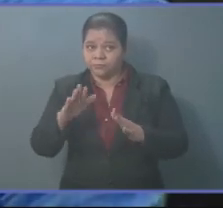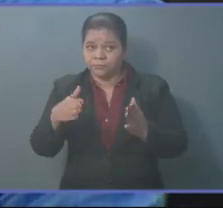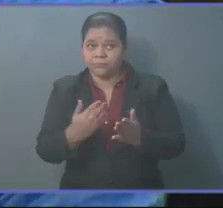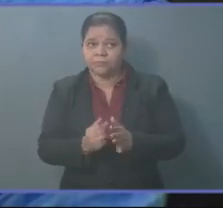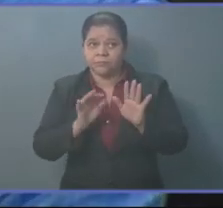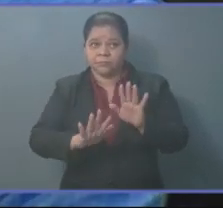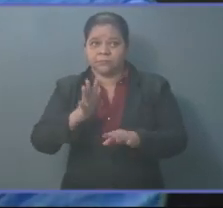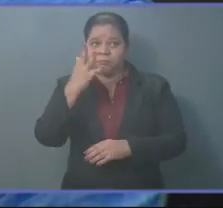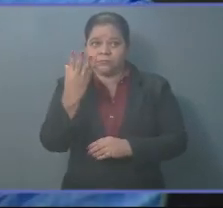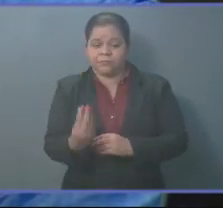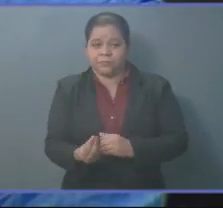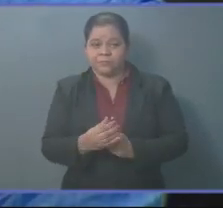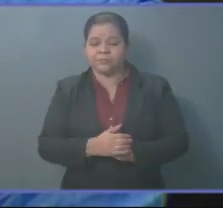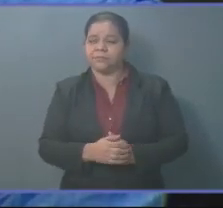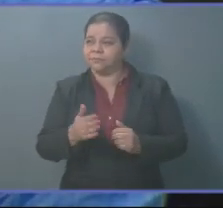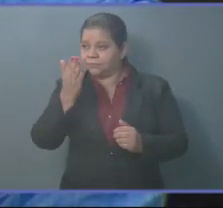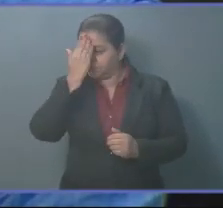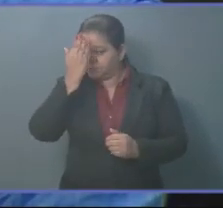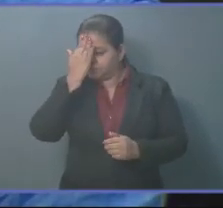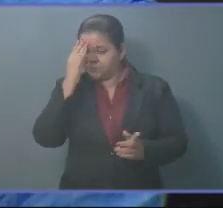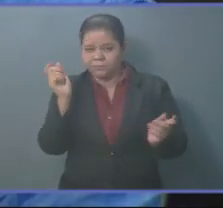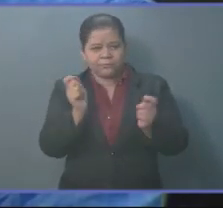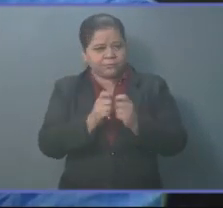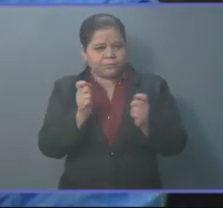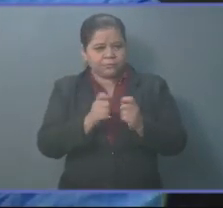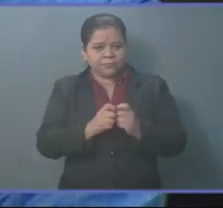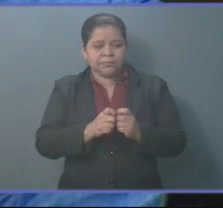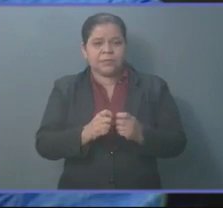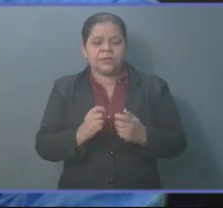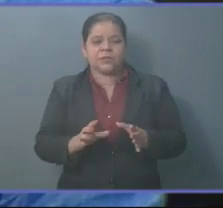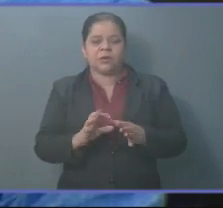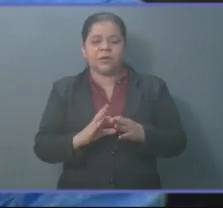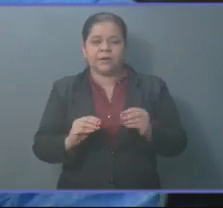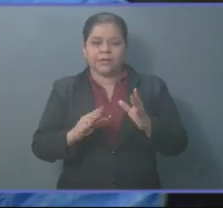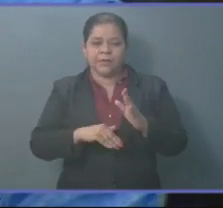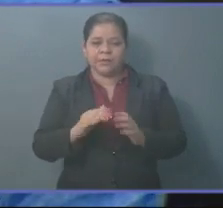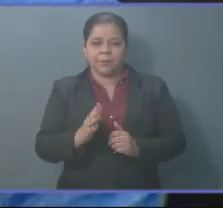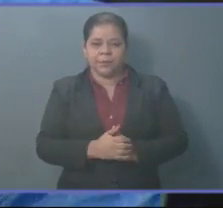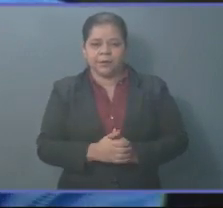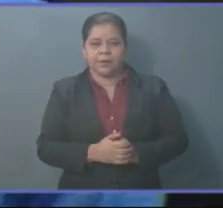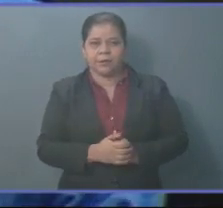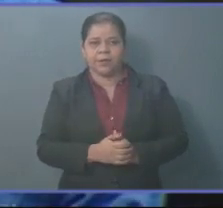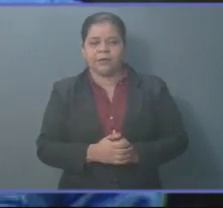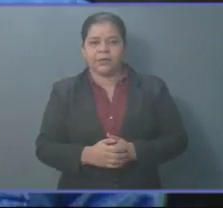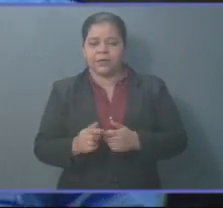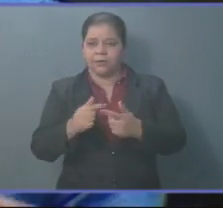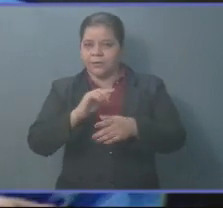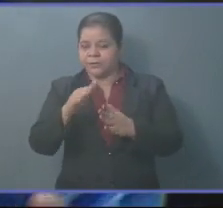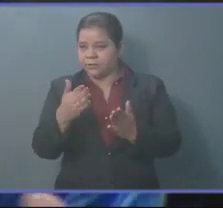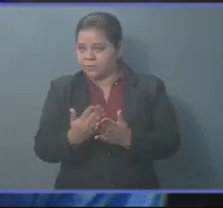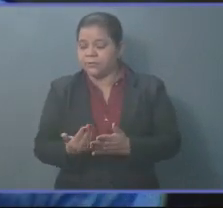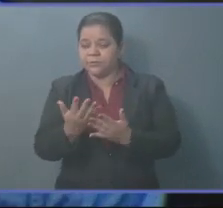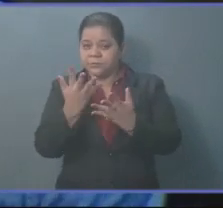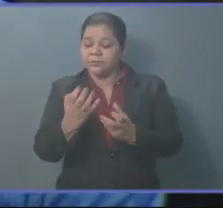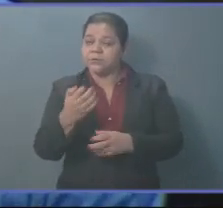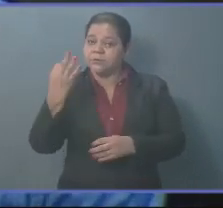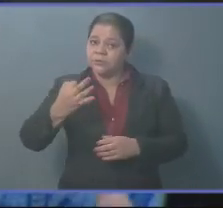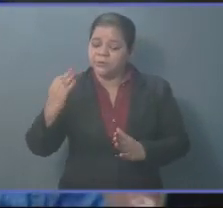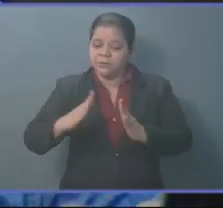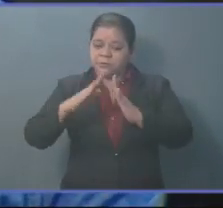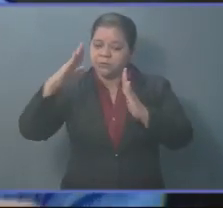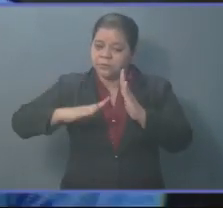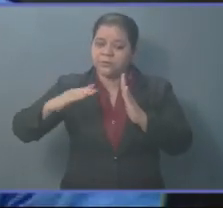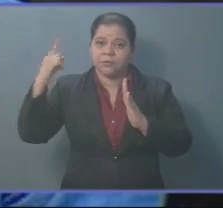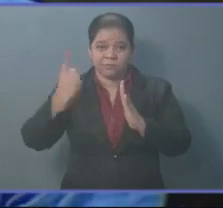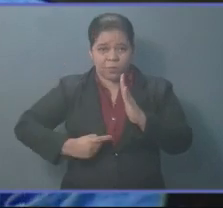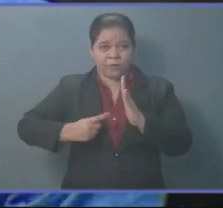entiendo perfectamente el argumento técnico que requiere una cuarentena estricta para aplanar